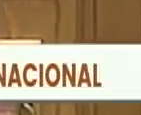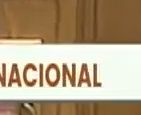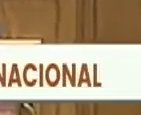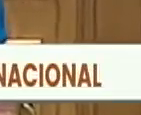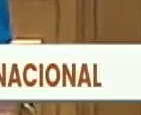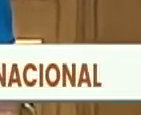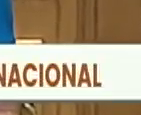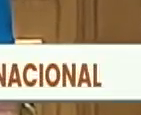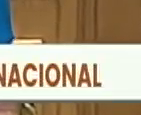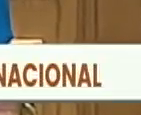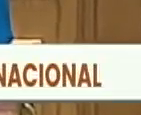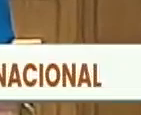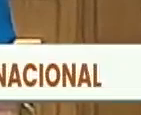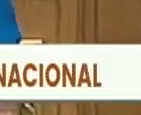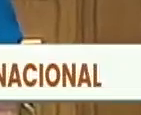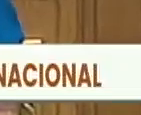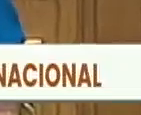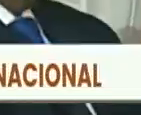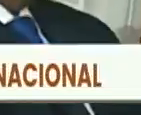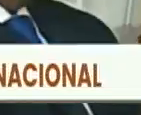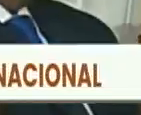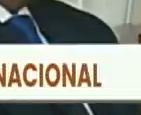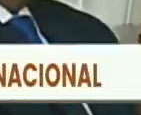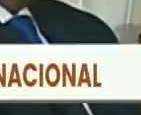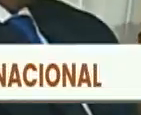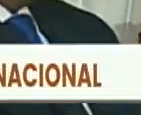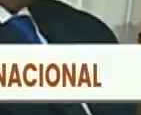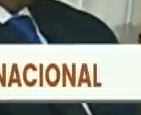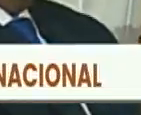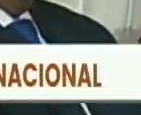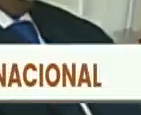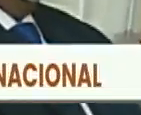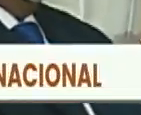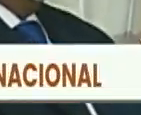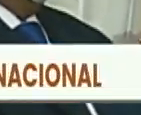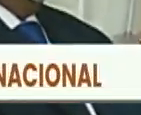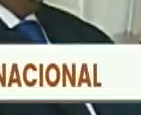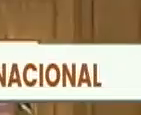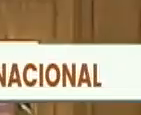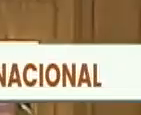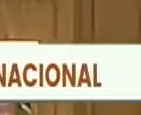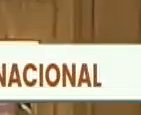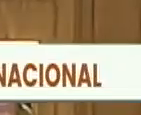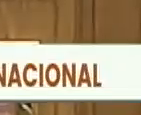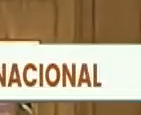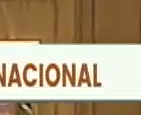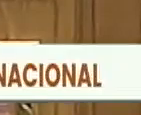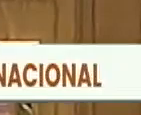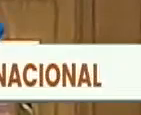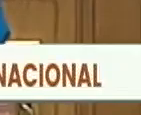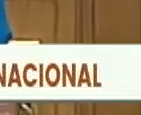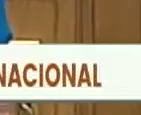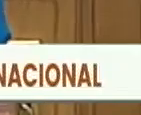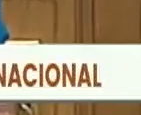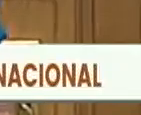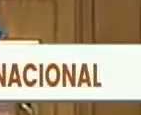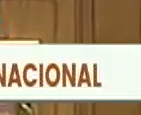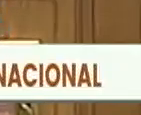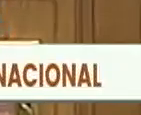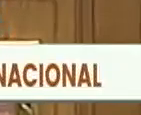Socialismo Social y Territorial y ministro de Juventud y Deporte. Al almirante en jefe Remigio